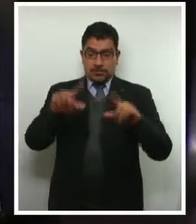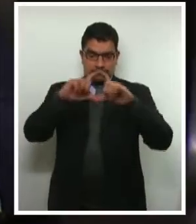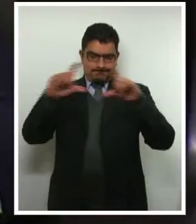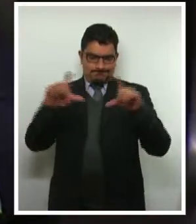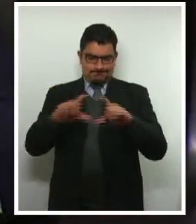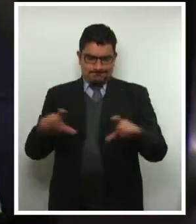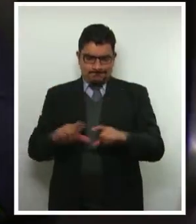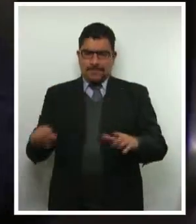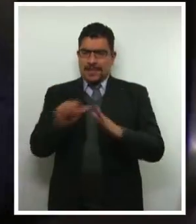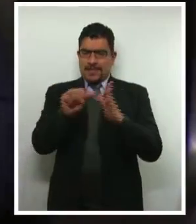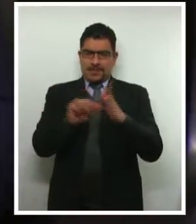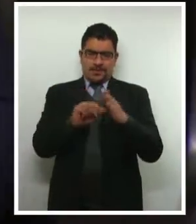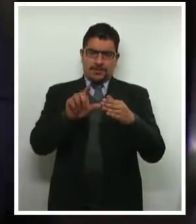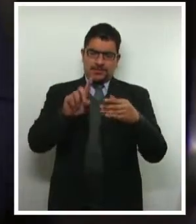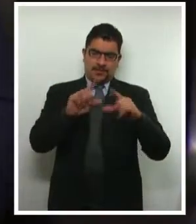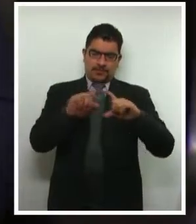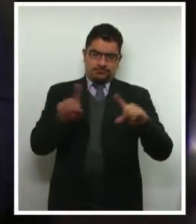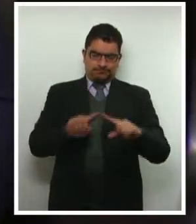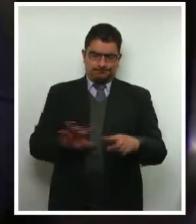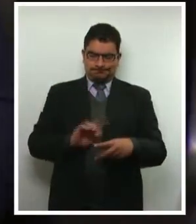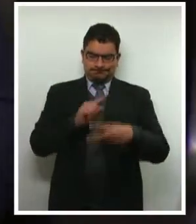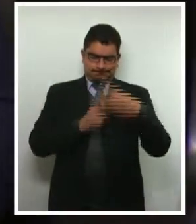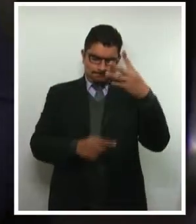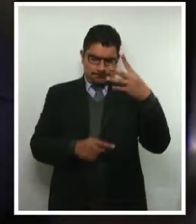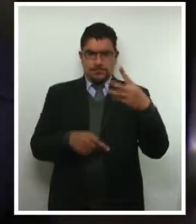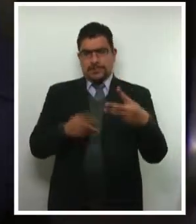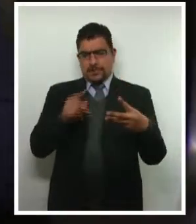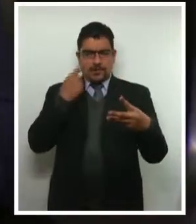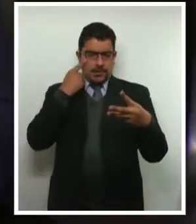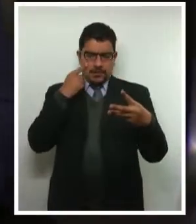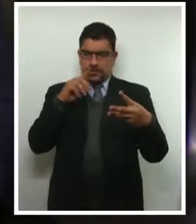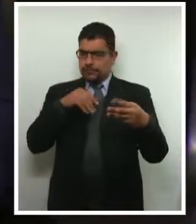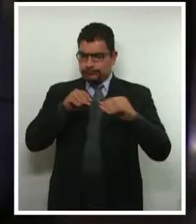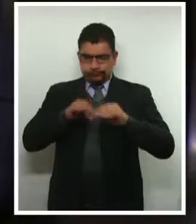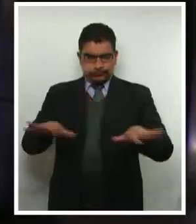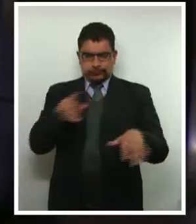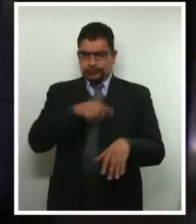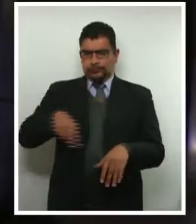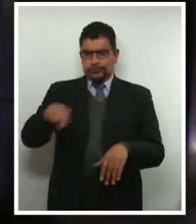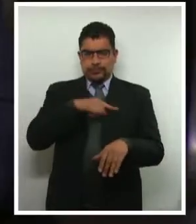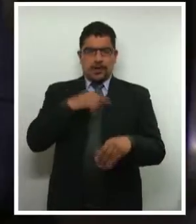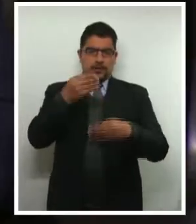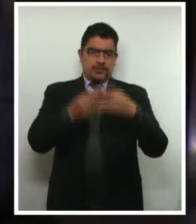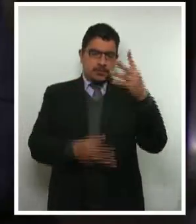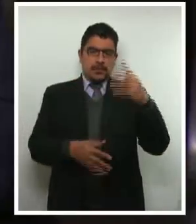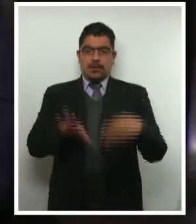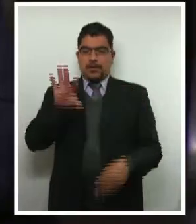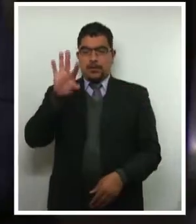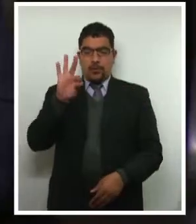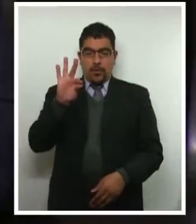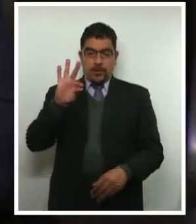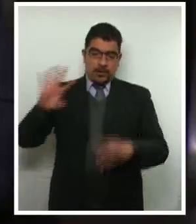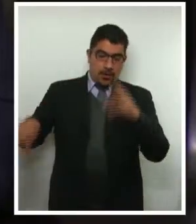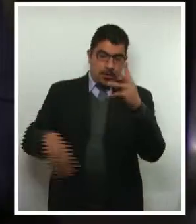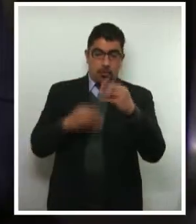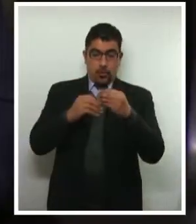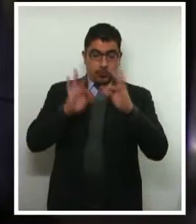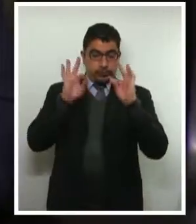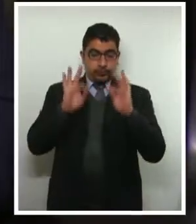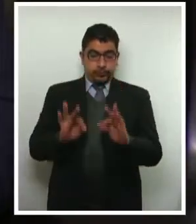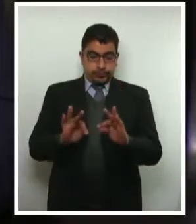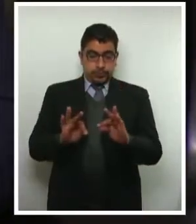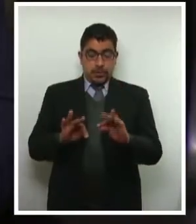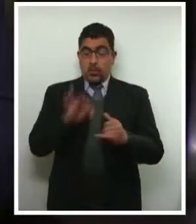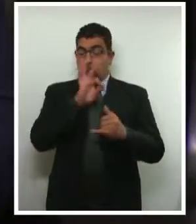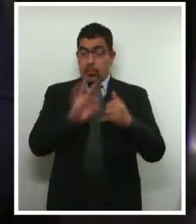artículos transitorios. Sin embargo, y ya se ha distribuido, hay 40 en total, el